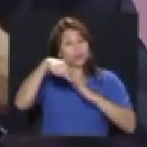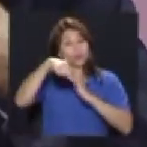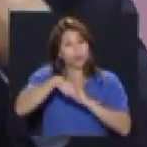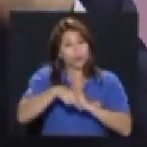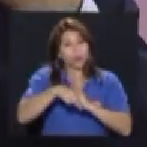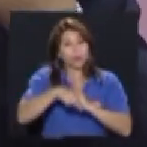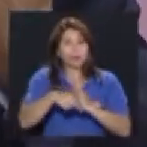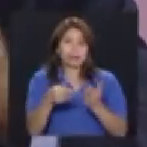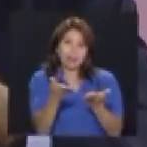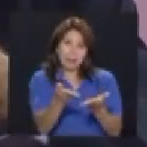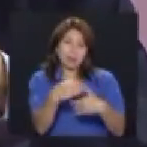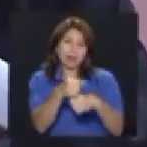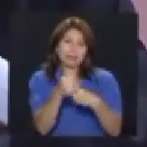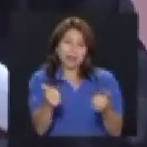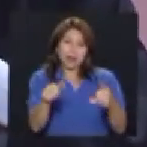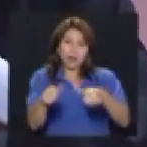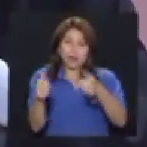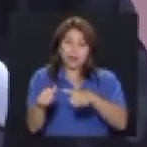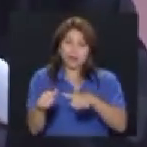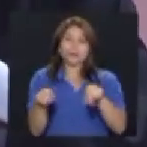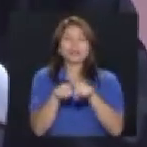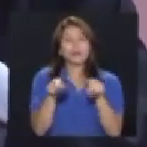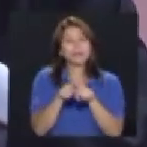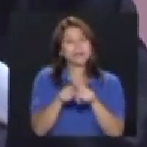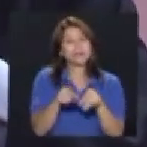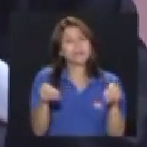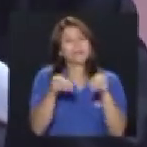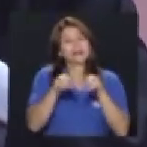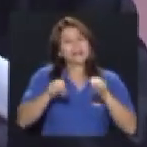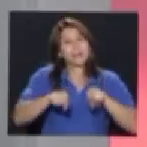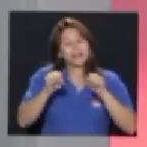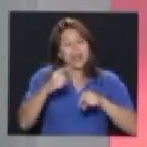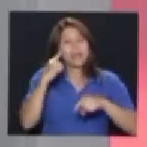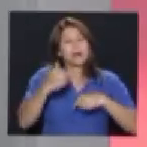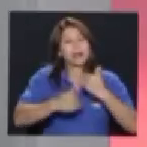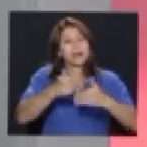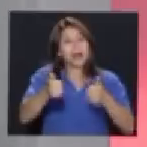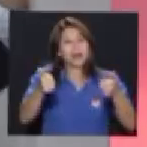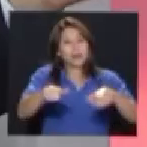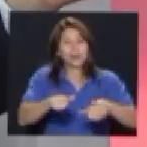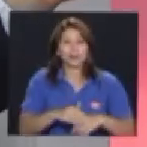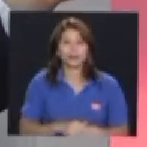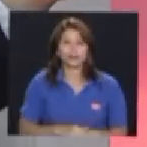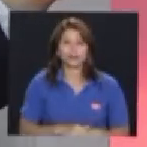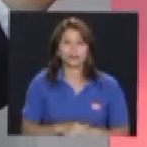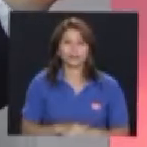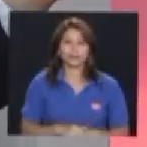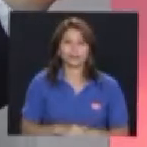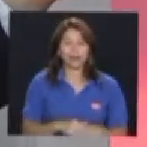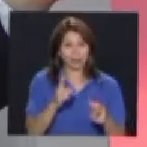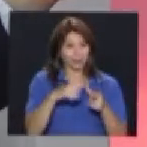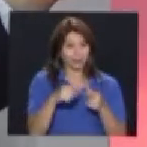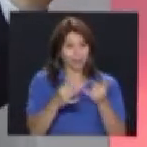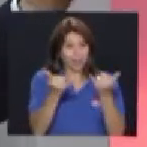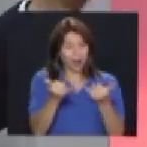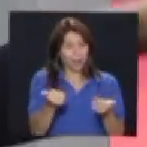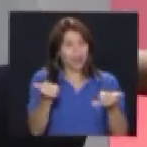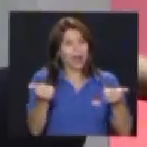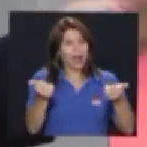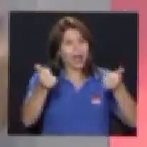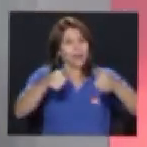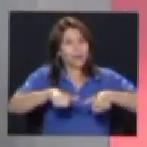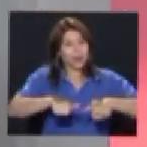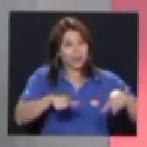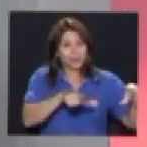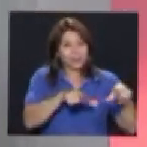acuerdos genera mayor capacidad también de generar acuerdos. Vamos a acordar entonces estar